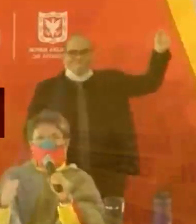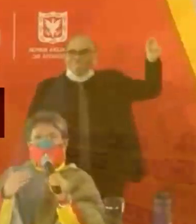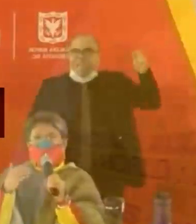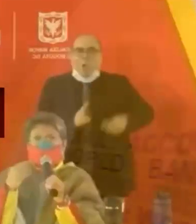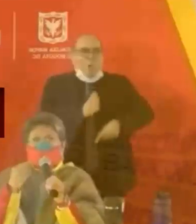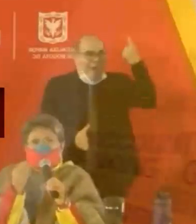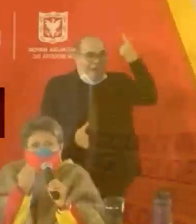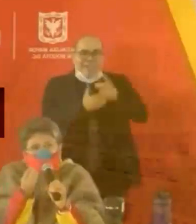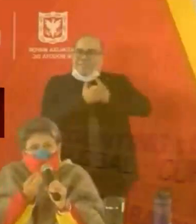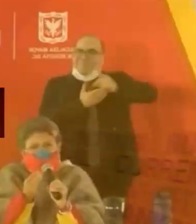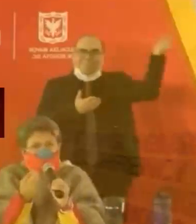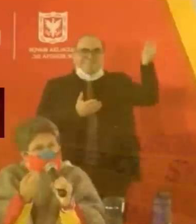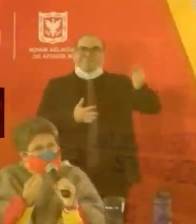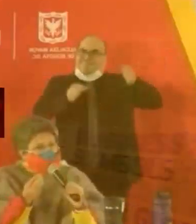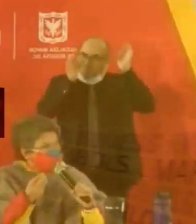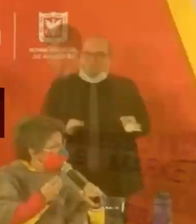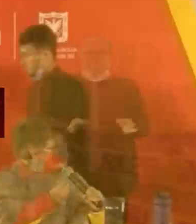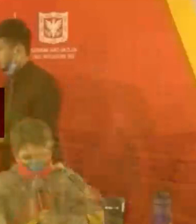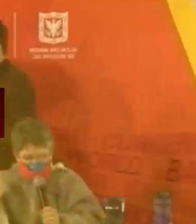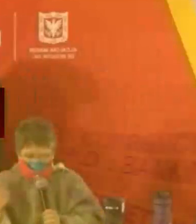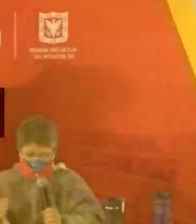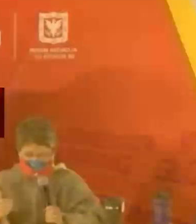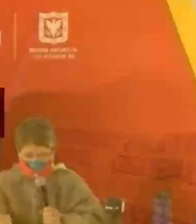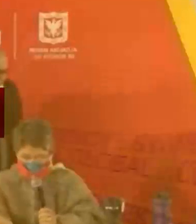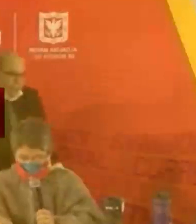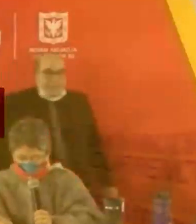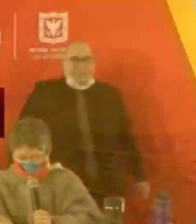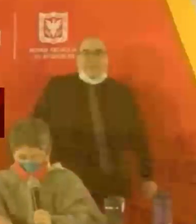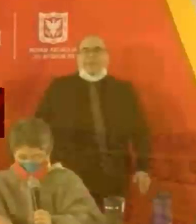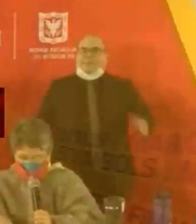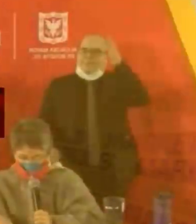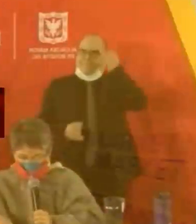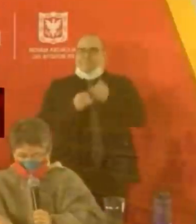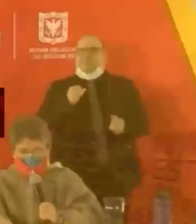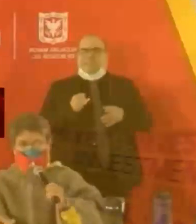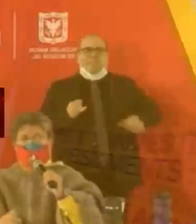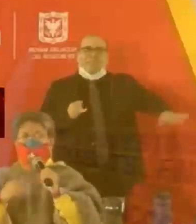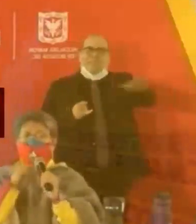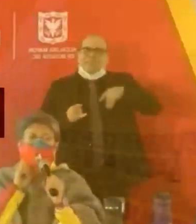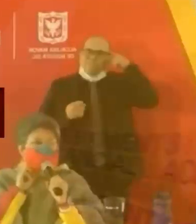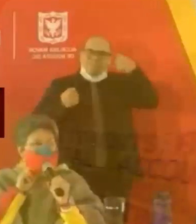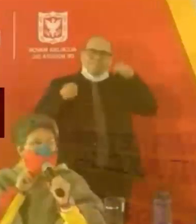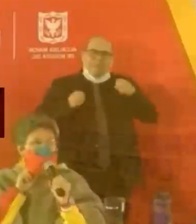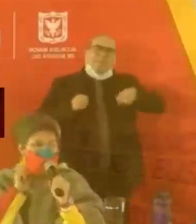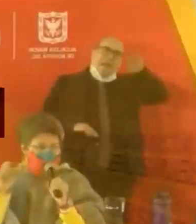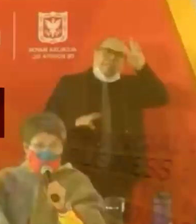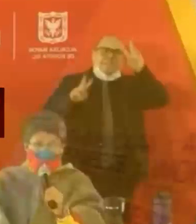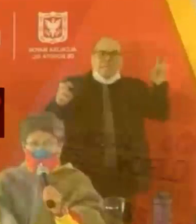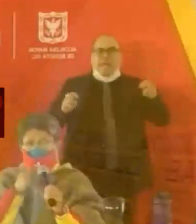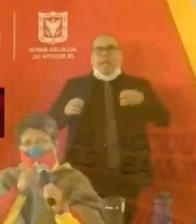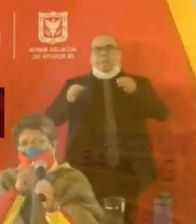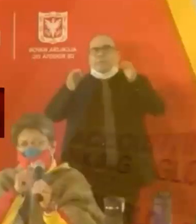en un país donde no se puede ir a un proceso electoral. Así que todo aquel que de una u otra manera ha tenido una acción negativa en contra de